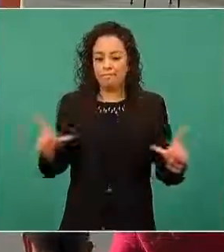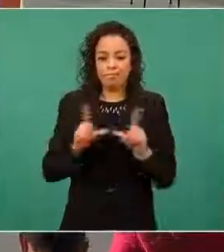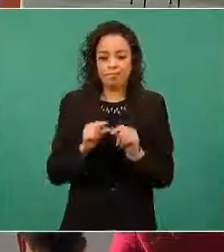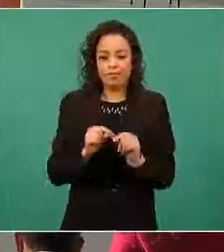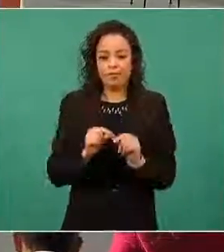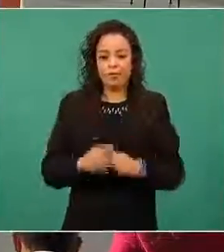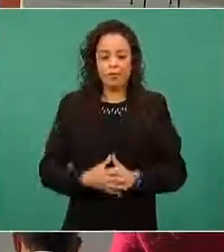Gracias.